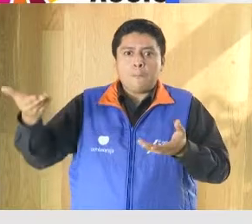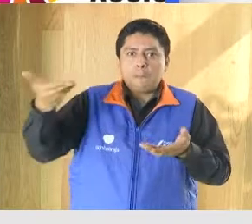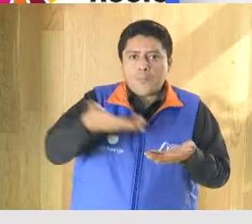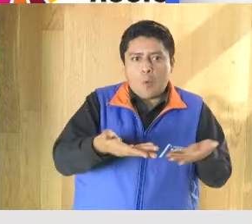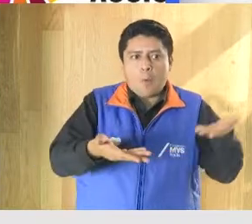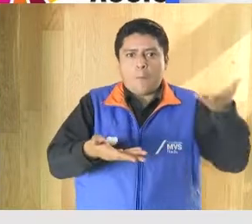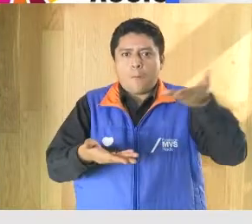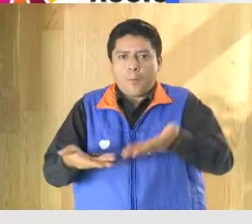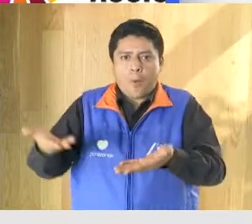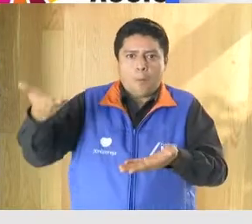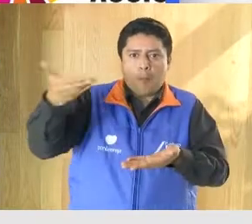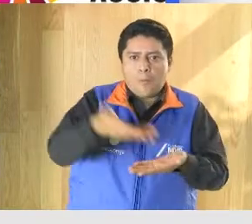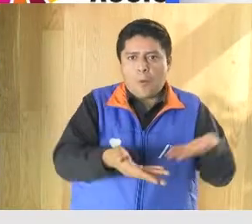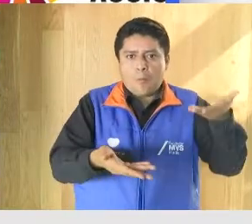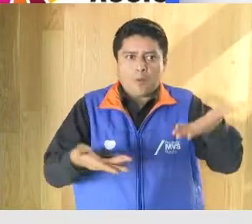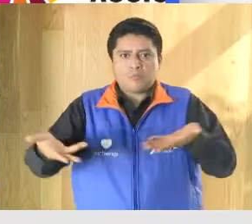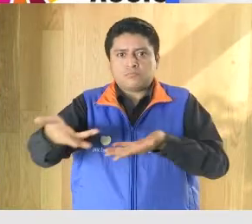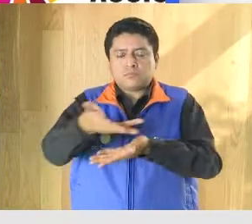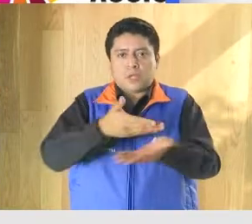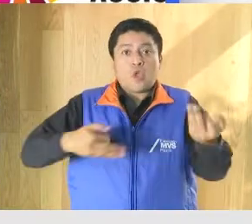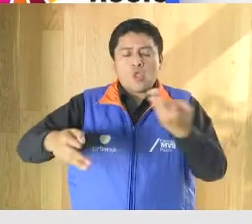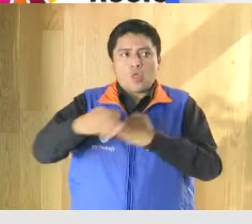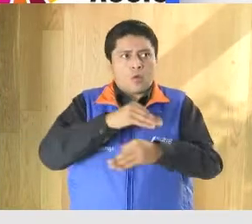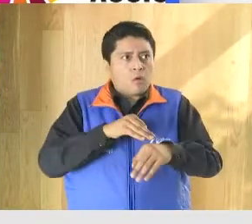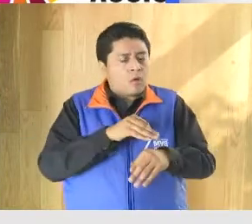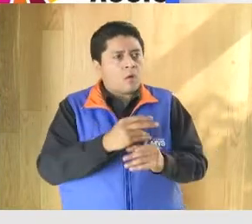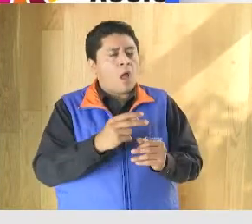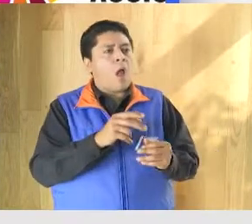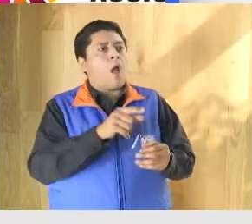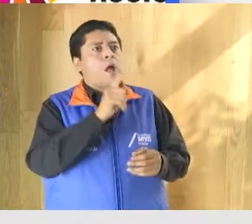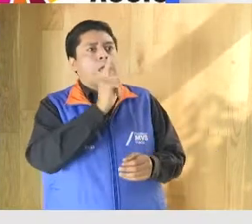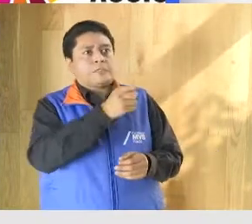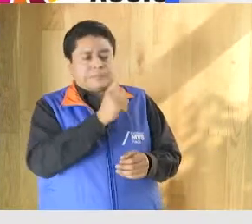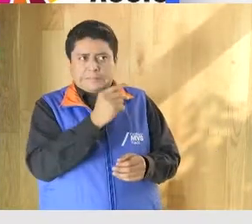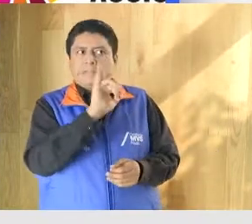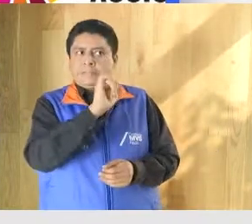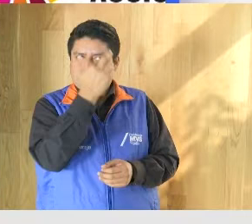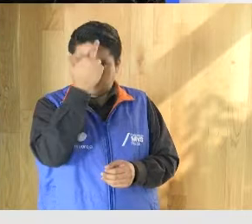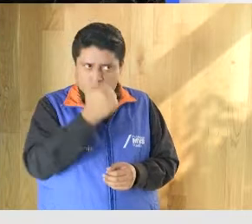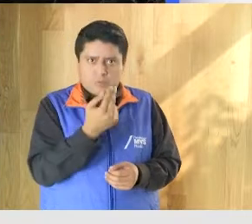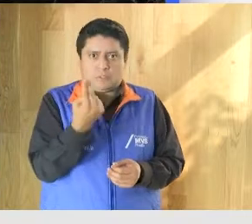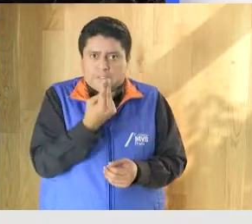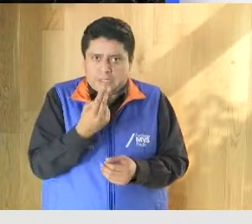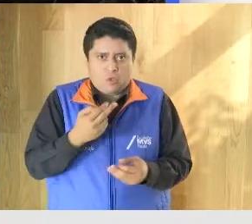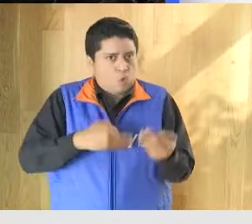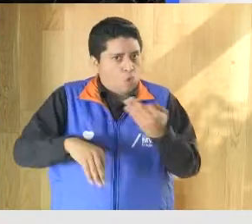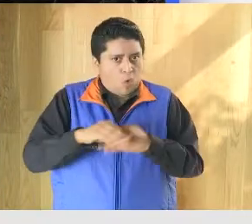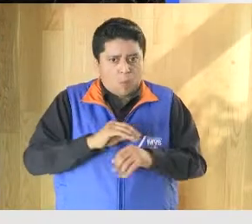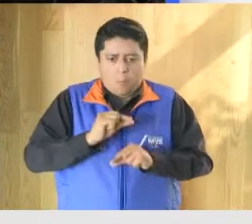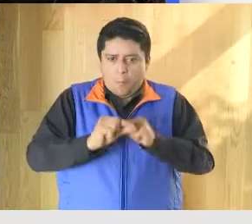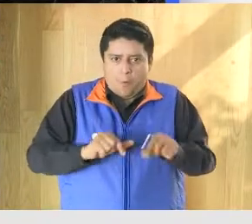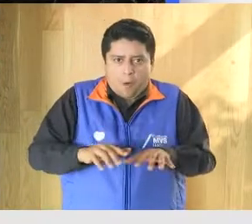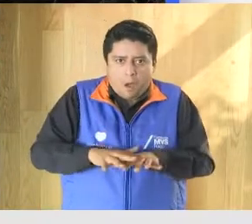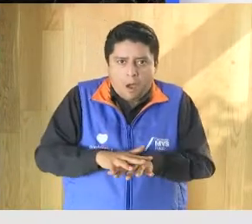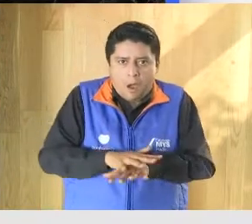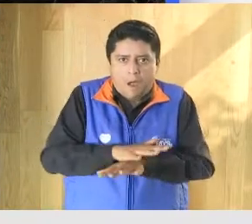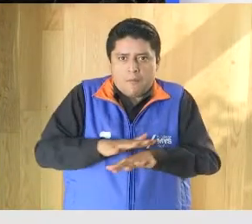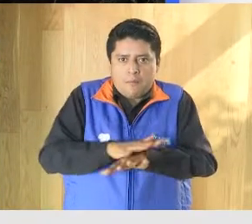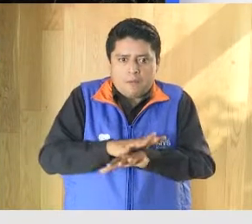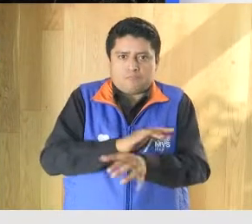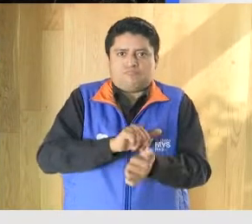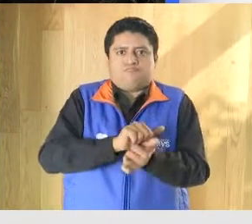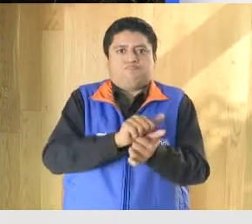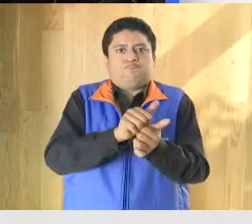de transformación que desde luego considero que sigue ocurriendo a día de hoy. Y es que estaremos todos de acuerdo,